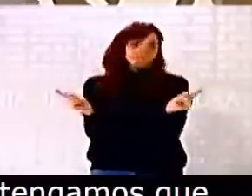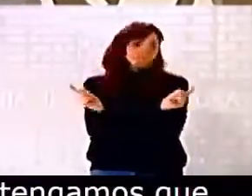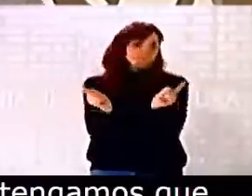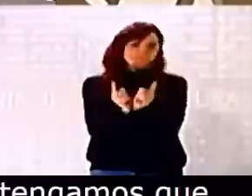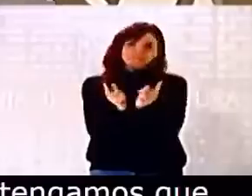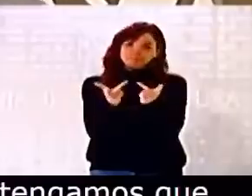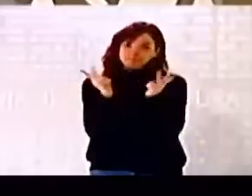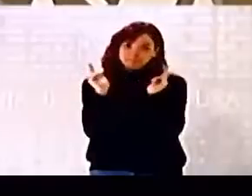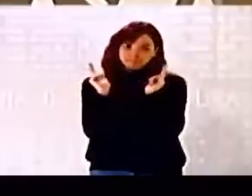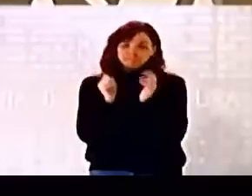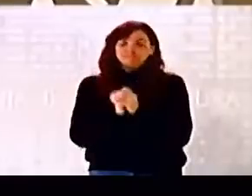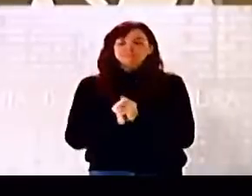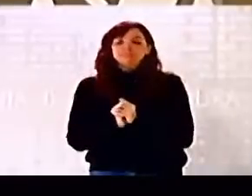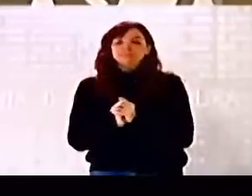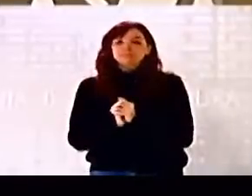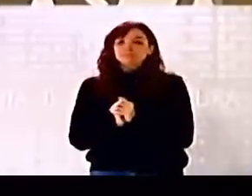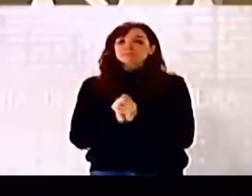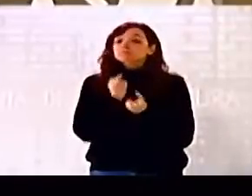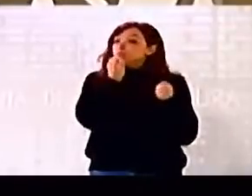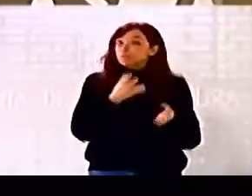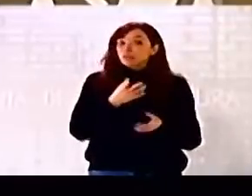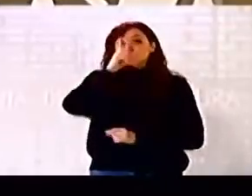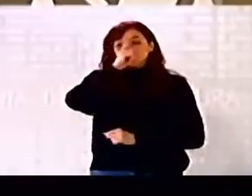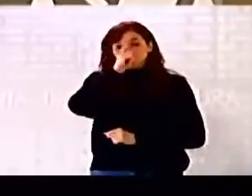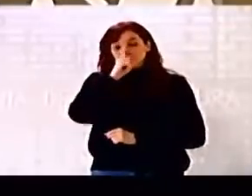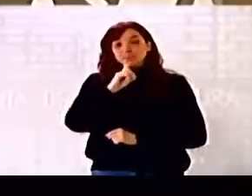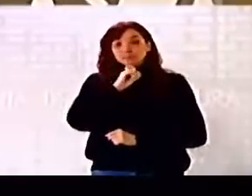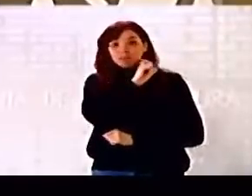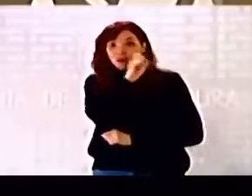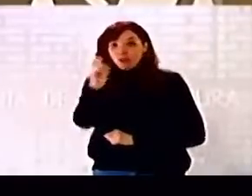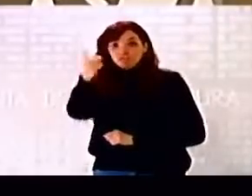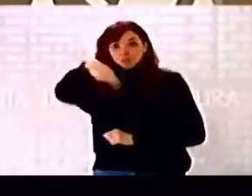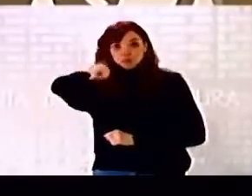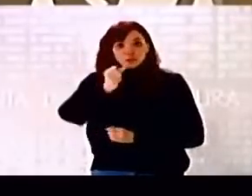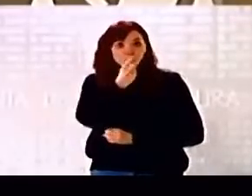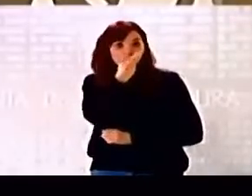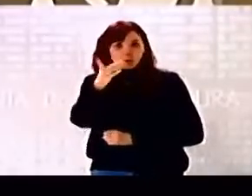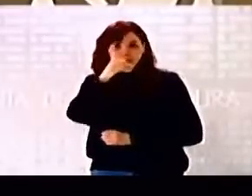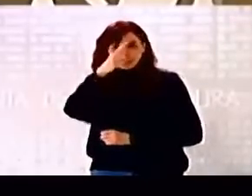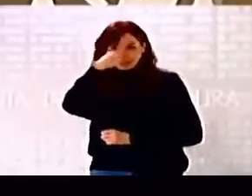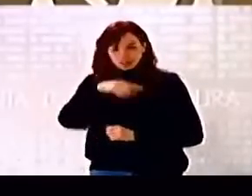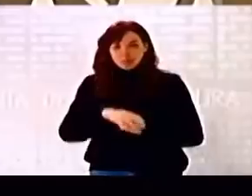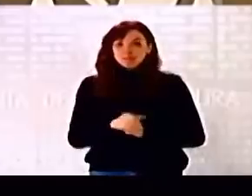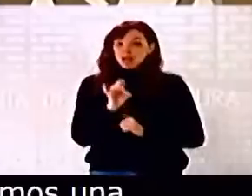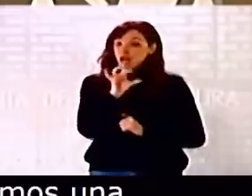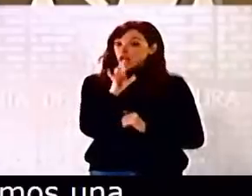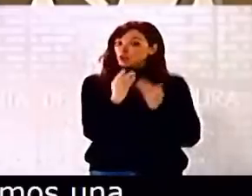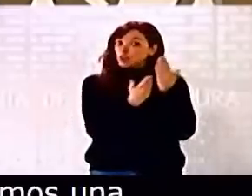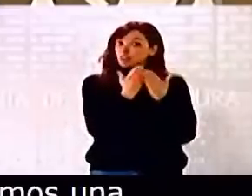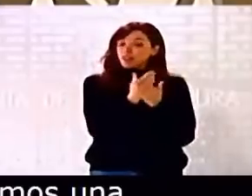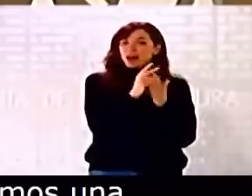Bien, les recuerdo los datos para que los tengan. Tenemos una incidencia acumulada a los 14 días de